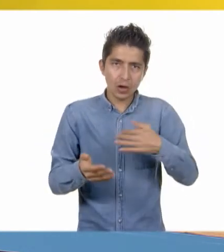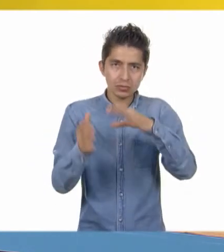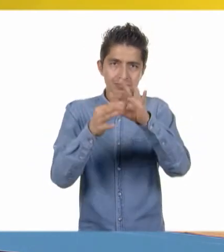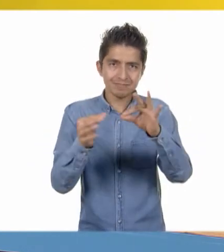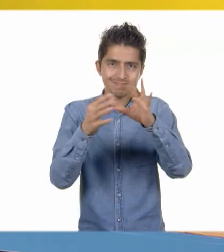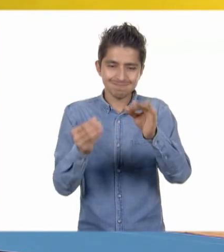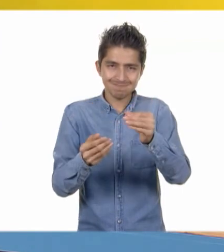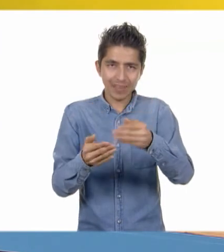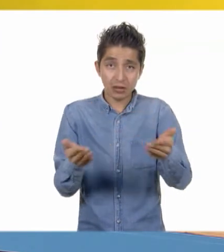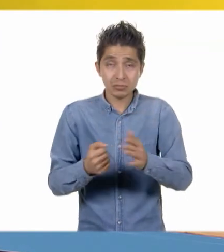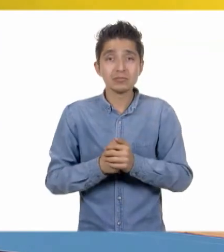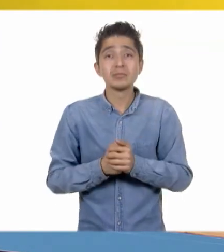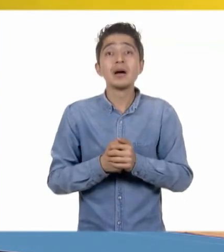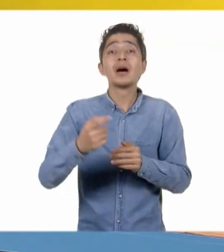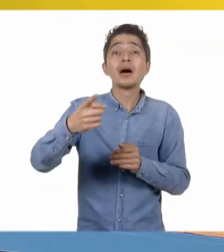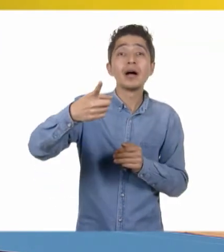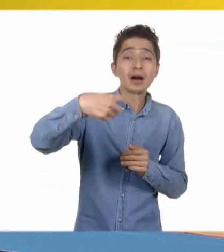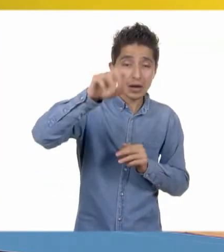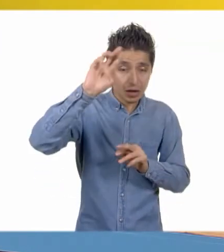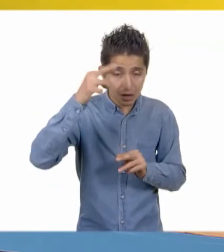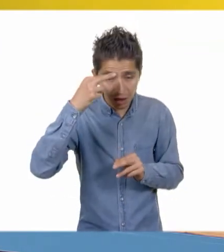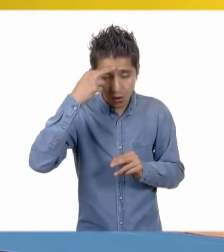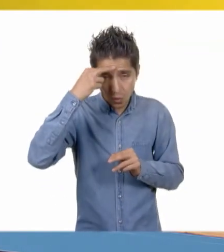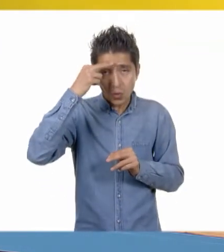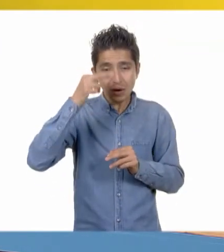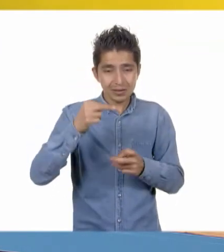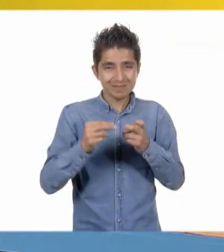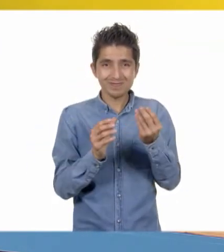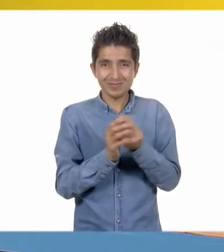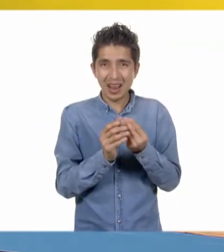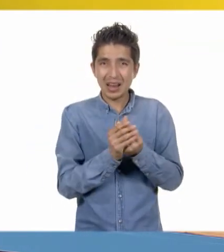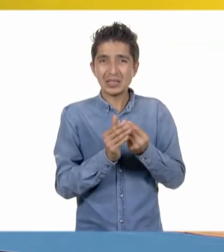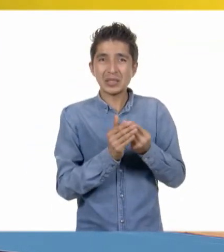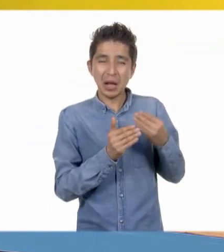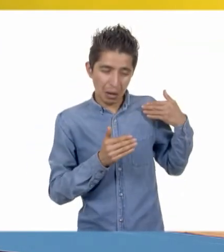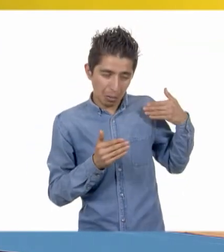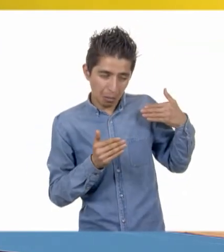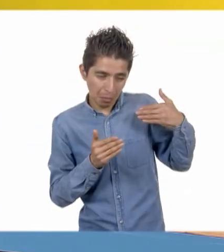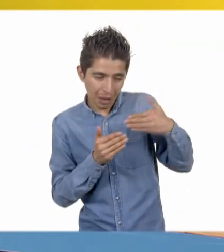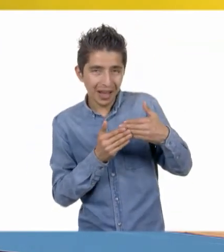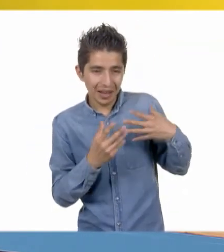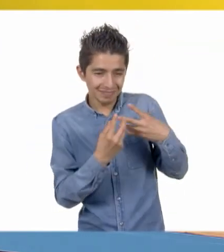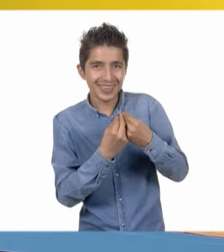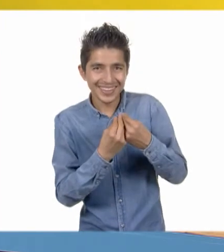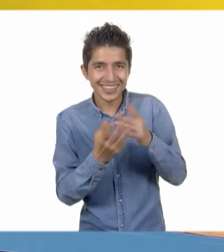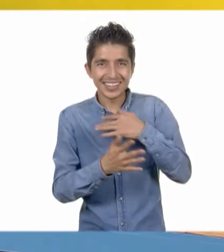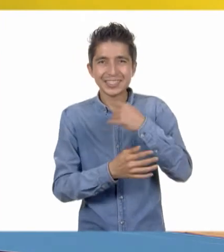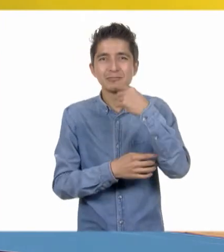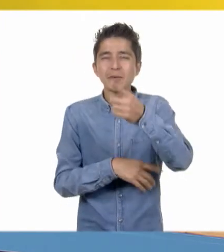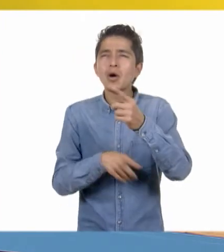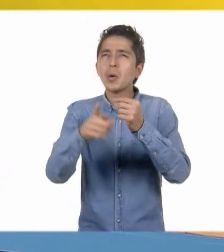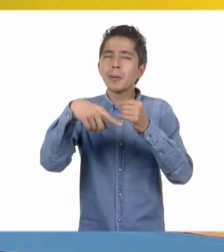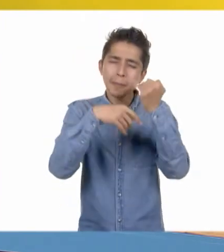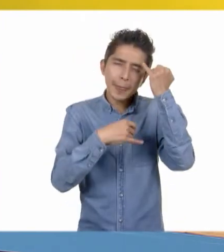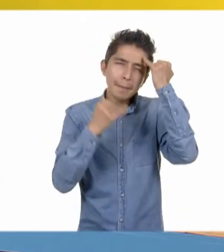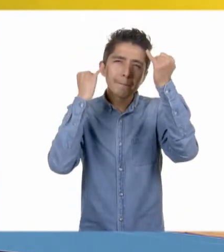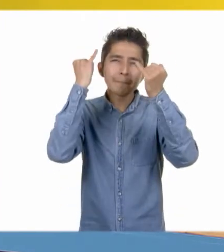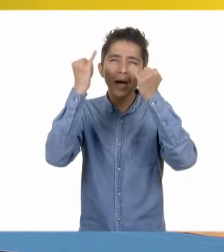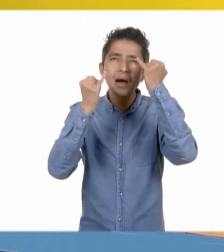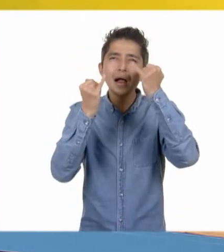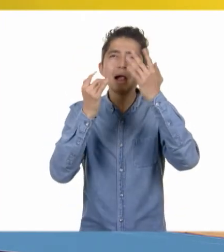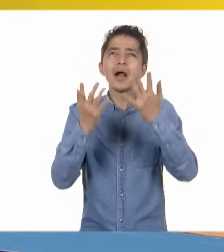aquí. Recordemos que en varios momentos de la sesión hemos ampliado con nuestra imaginación el